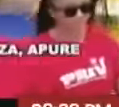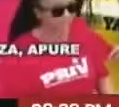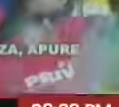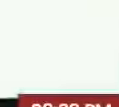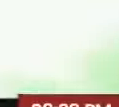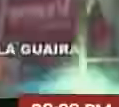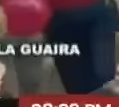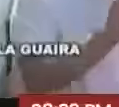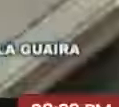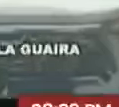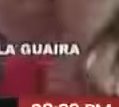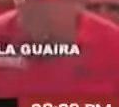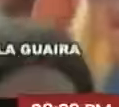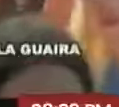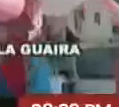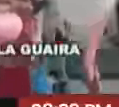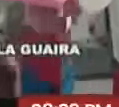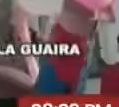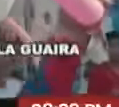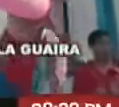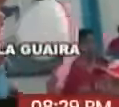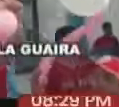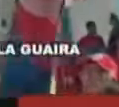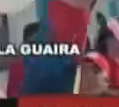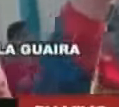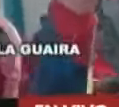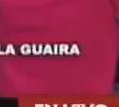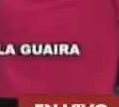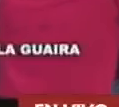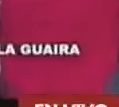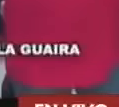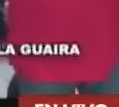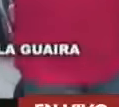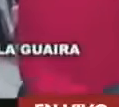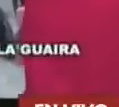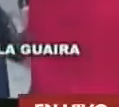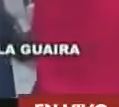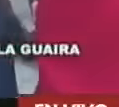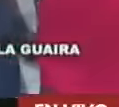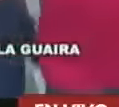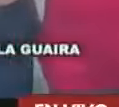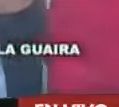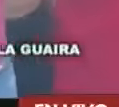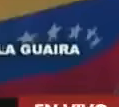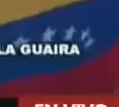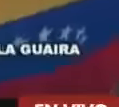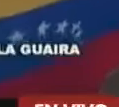imperio norteamericano. Hoy podemos decir que vamos a tener